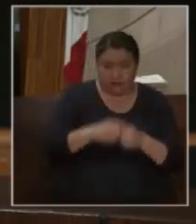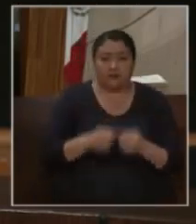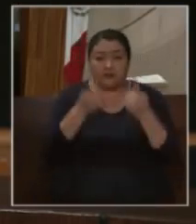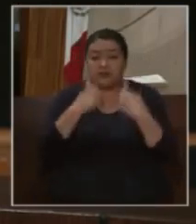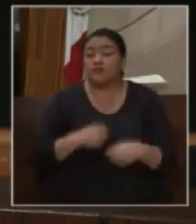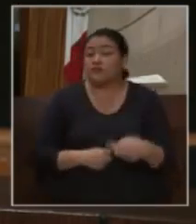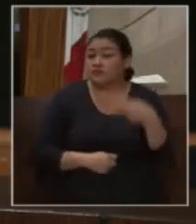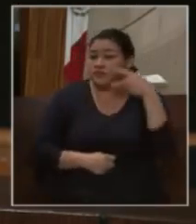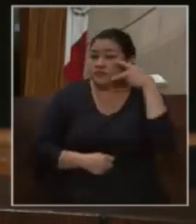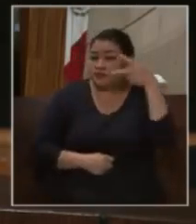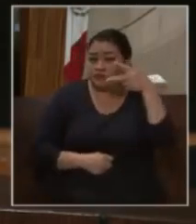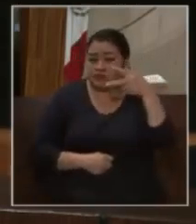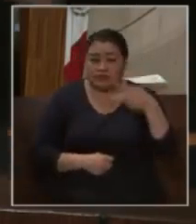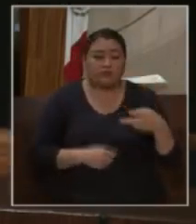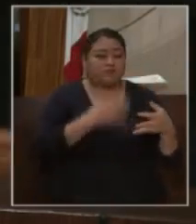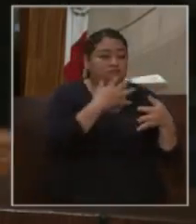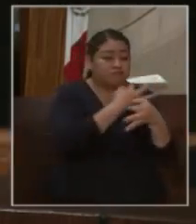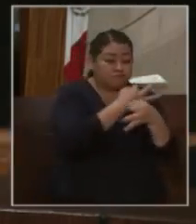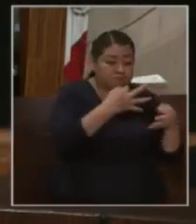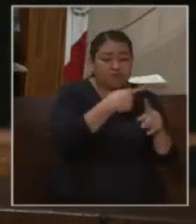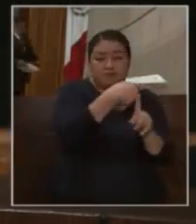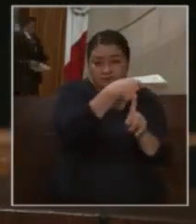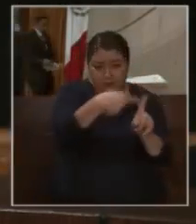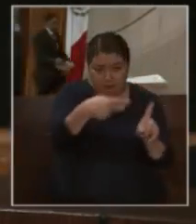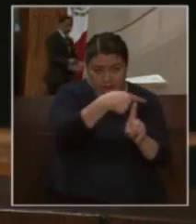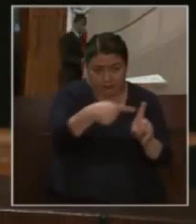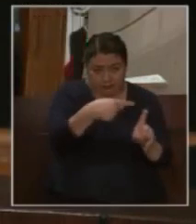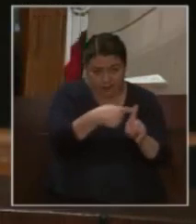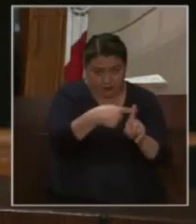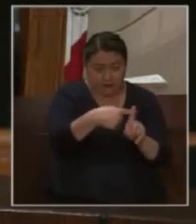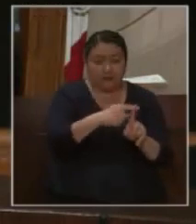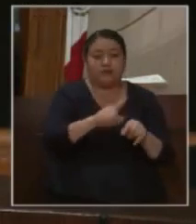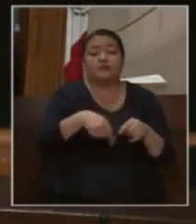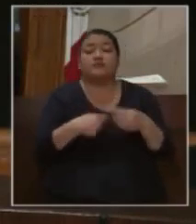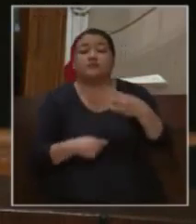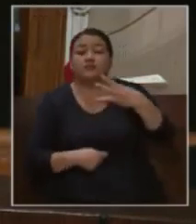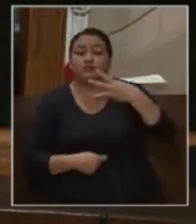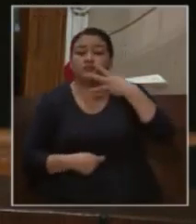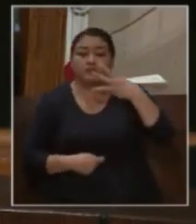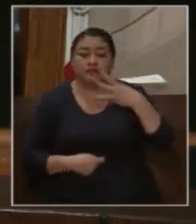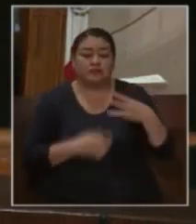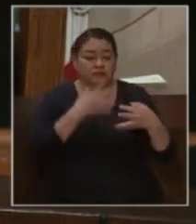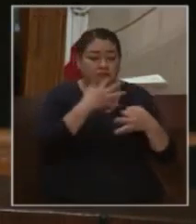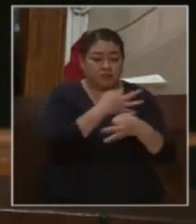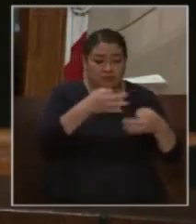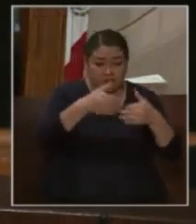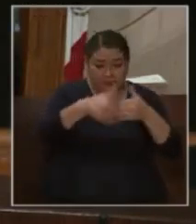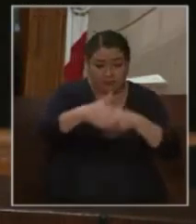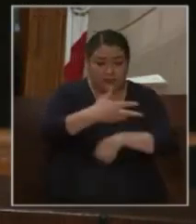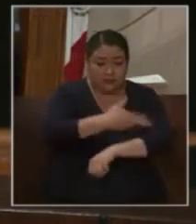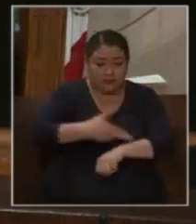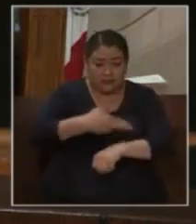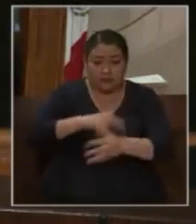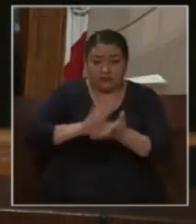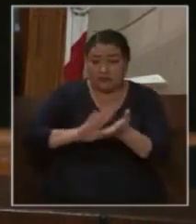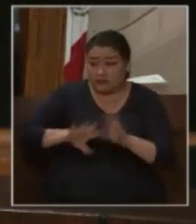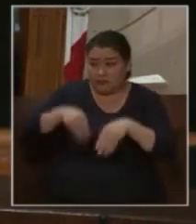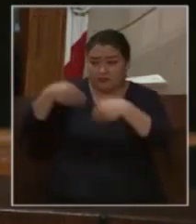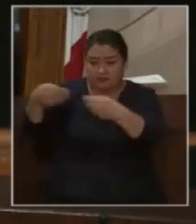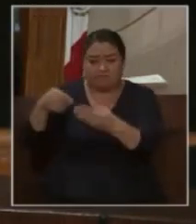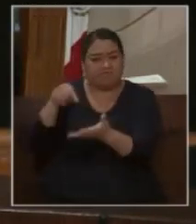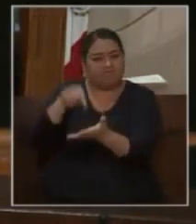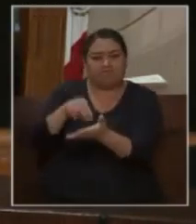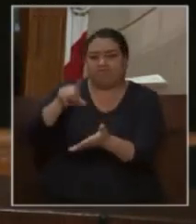referidos. Segundo, se revoca parcialmente la sentencia impugnada. Tercero, se dejan sin efectos las constancias